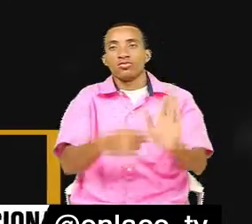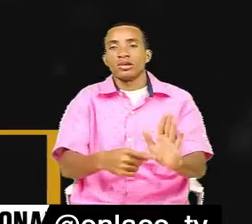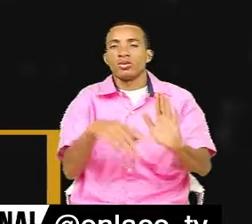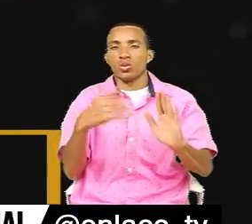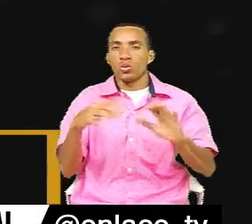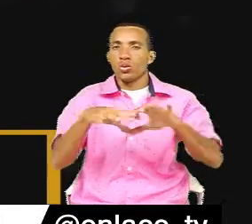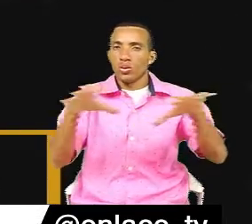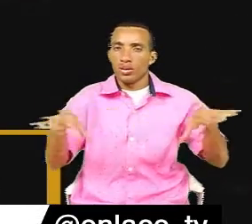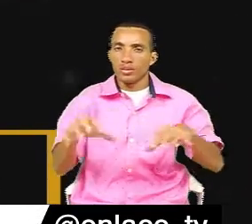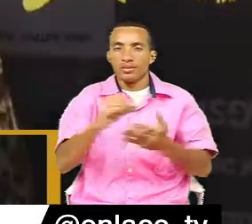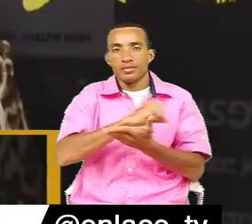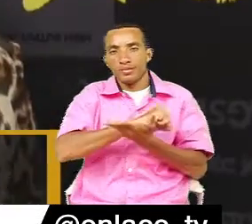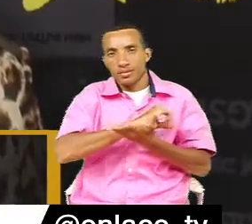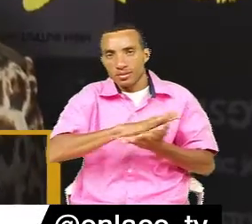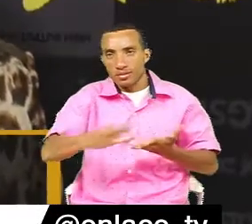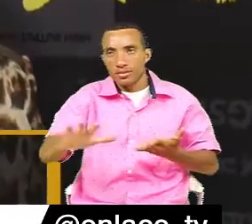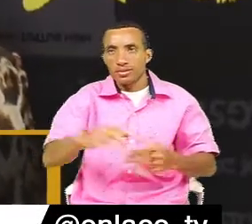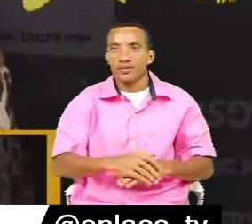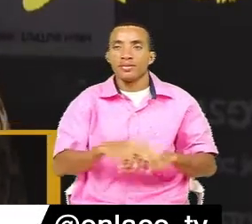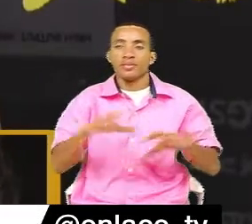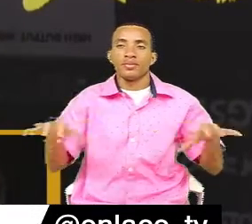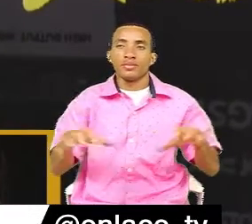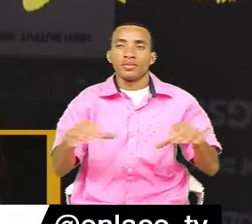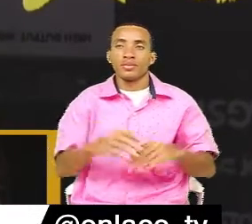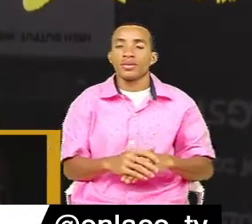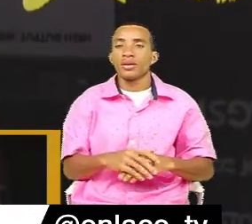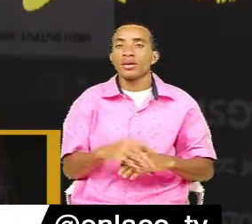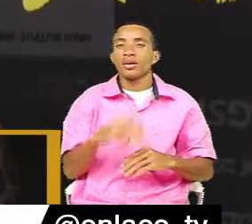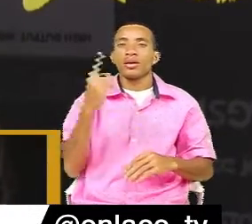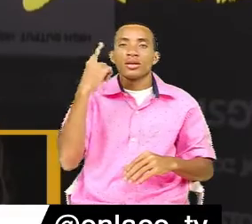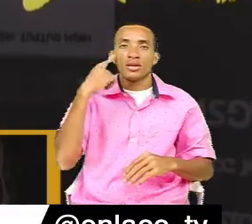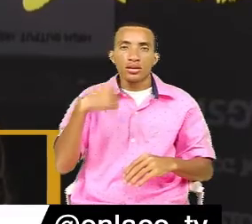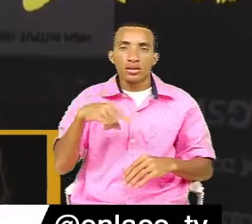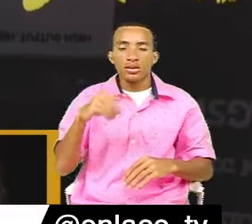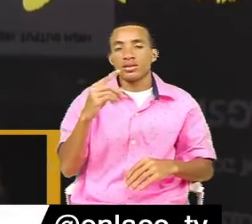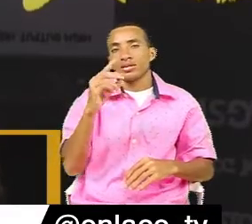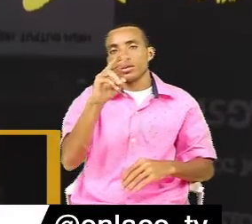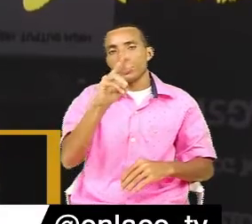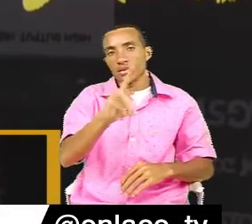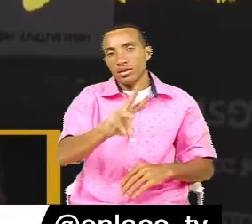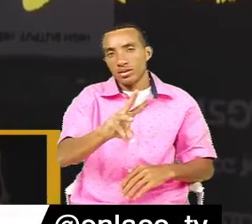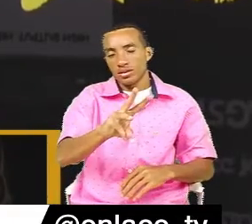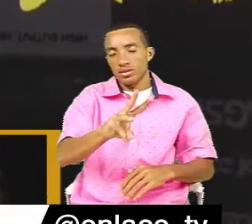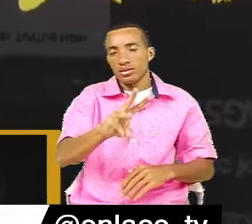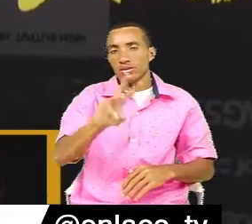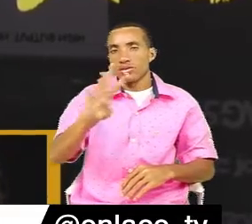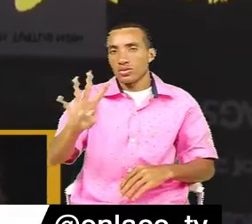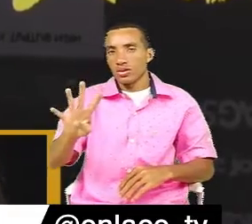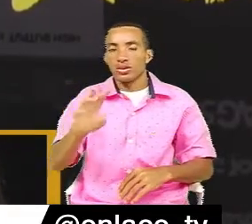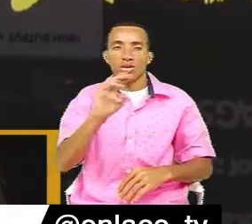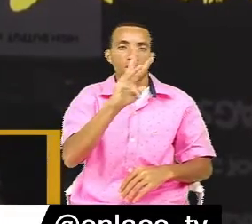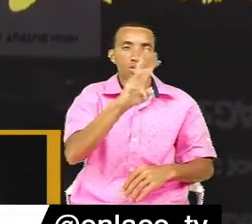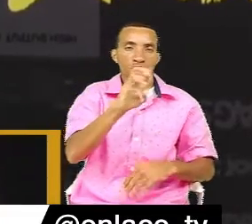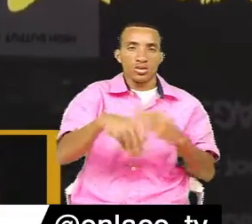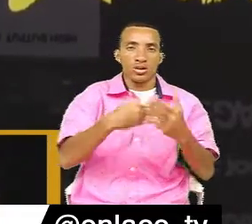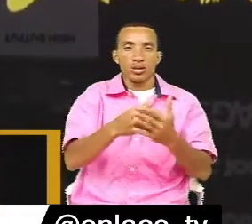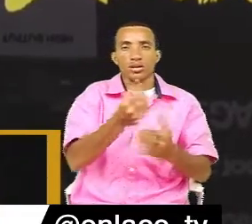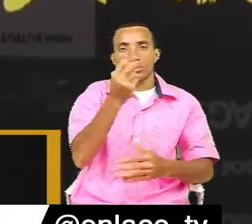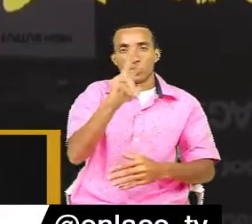actividades gratuitas. Las actividades que vamos a tener van a ser los días 3 y 4 de 8 de la mañana a 12 en el auditorio del